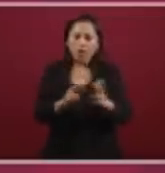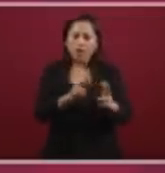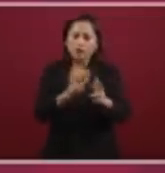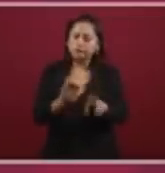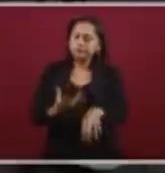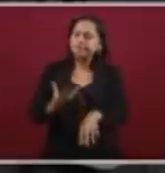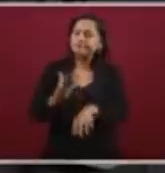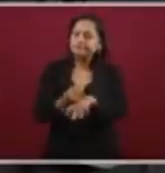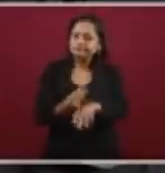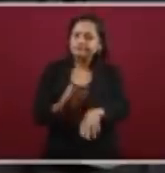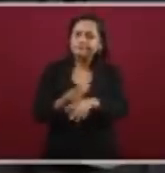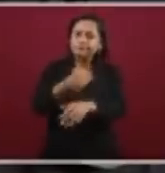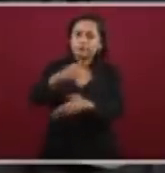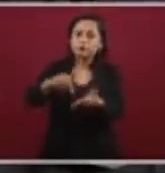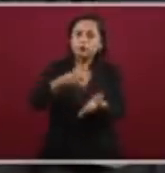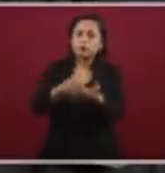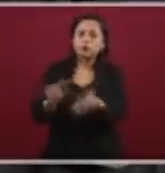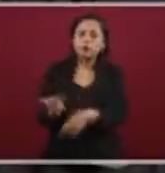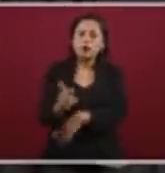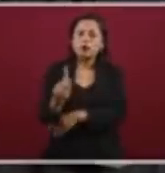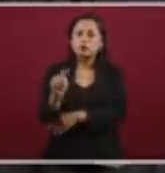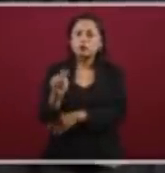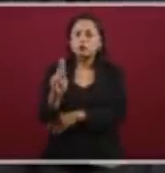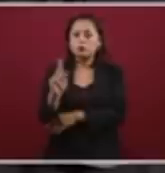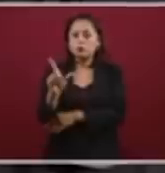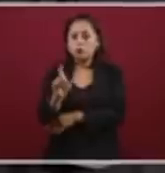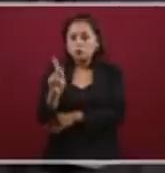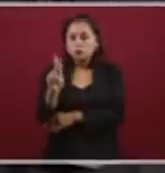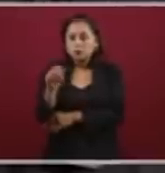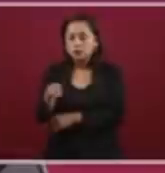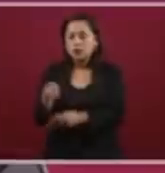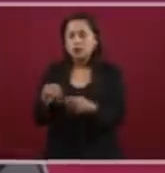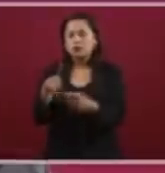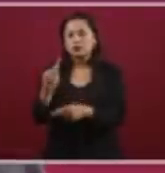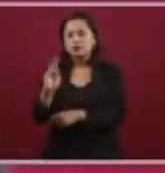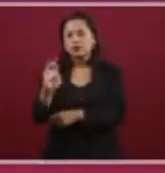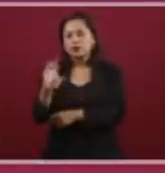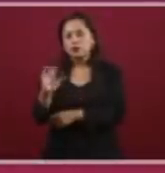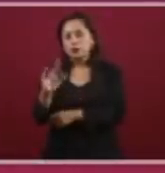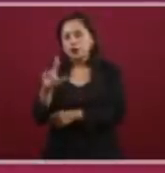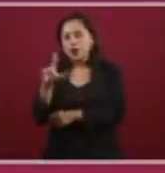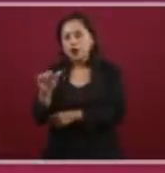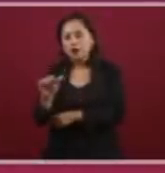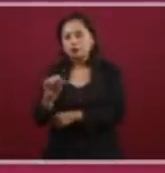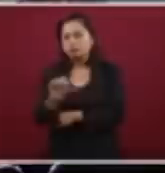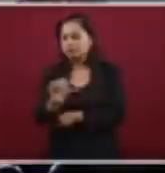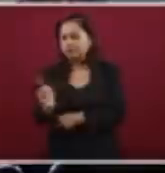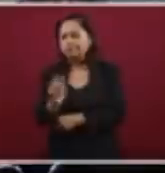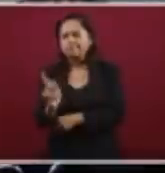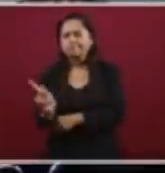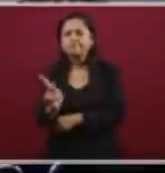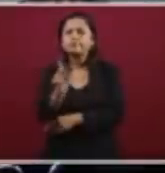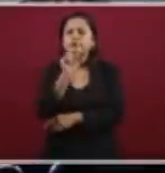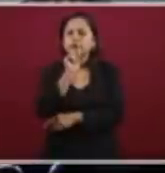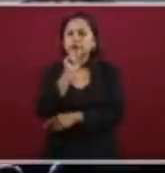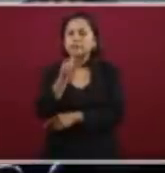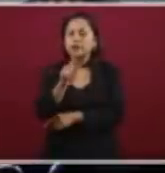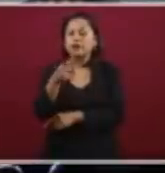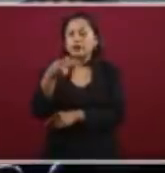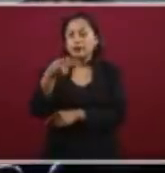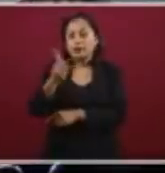se trabajó en tecuala en otros pueblos pero los gastos